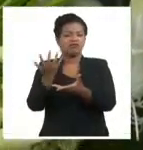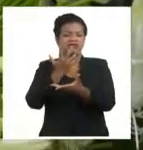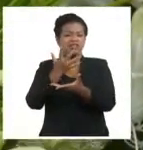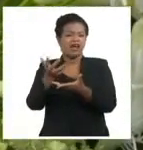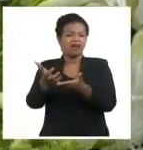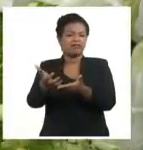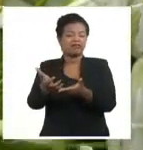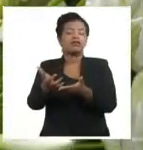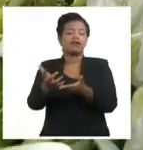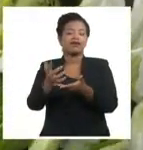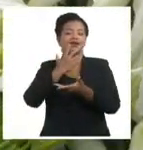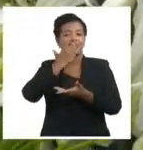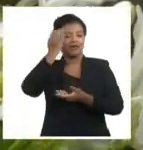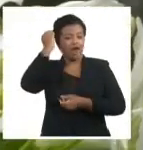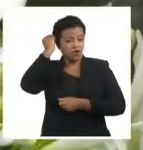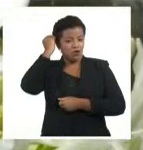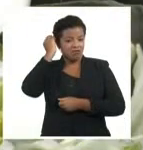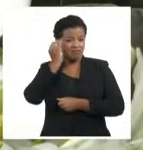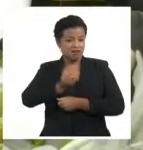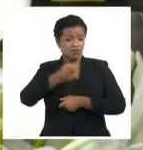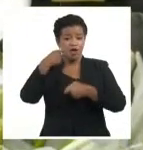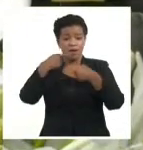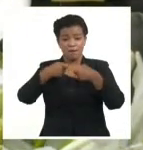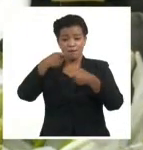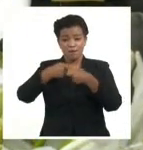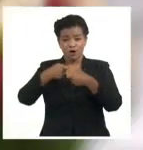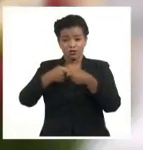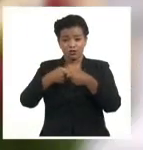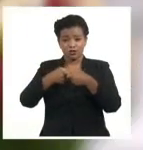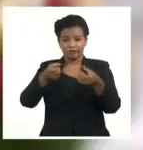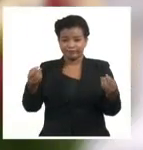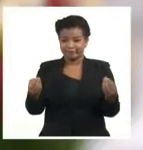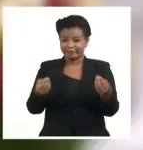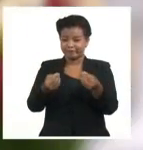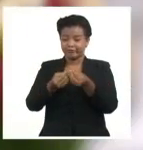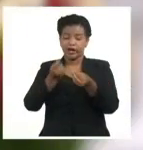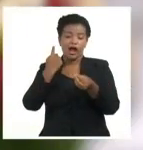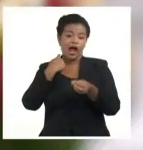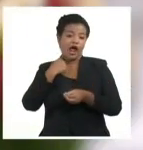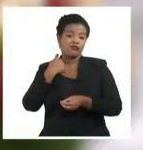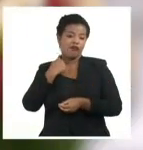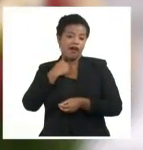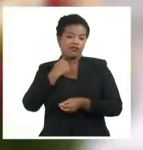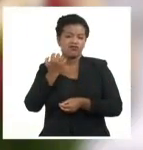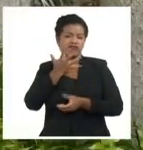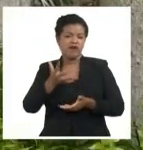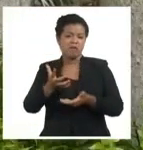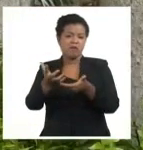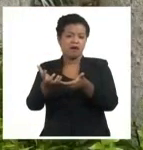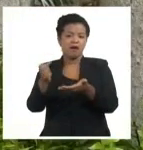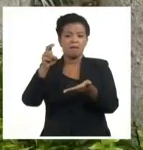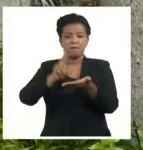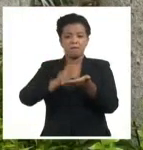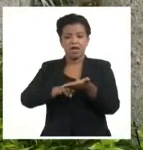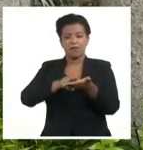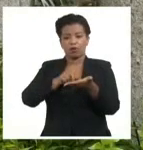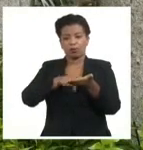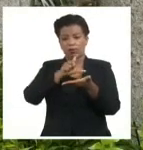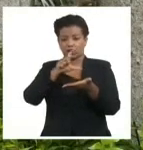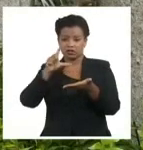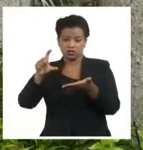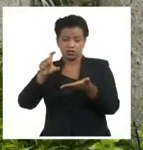ejército Raúl Castro Ruz, su compañero de lucha y de vida, colocado por el miembro del Comité Central José Ramón